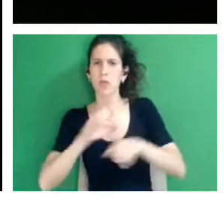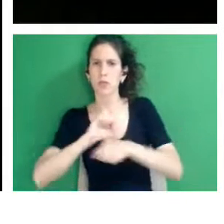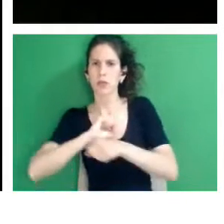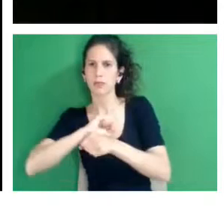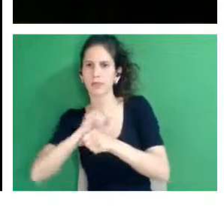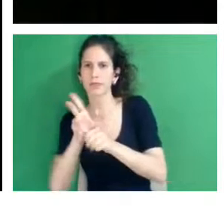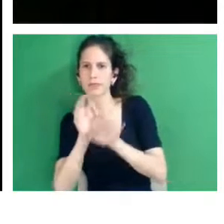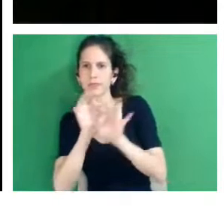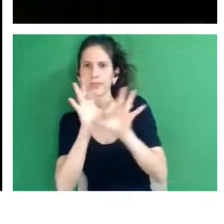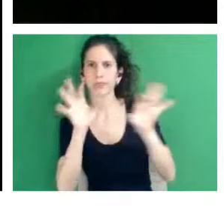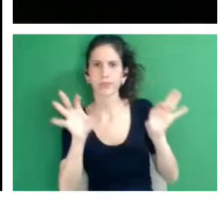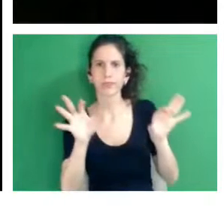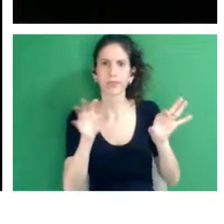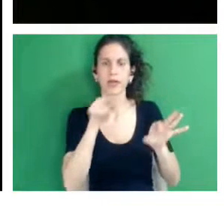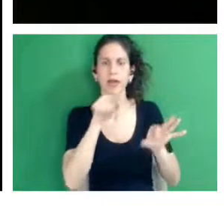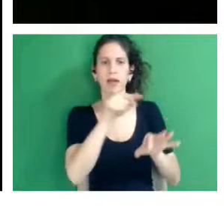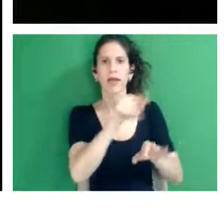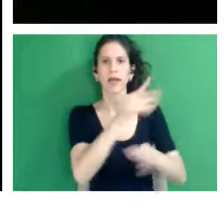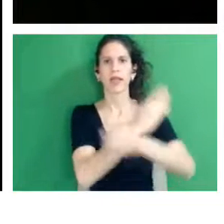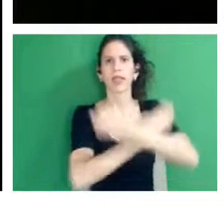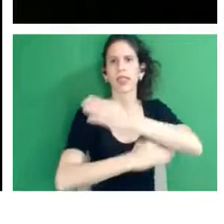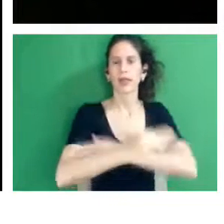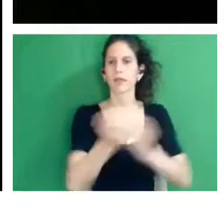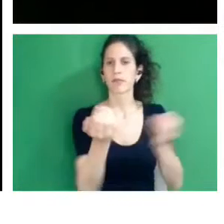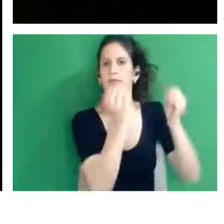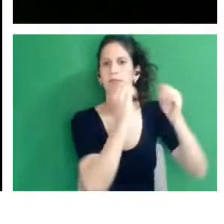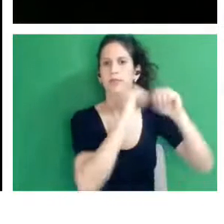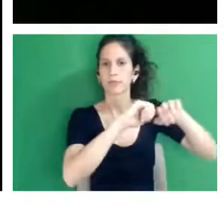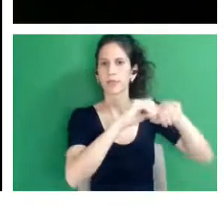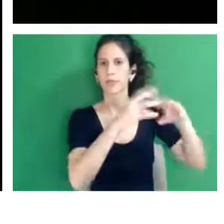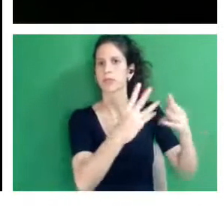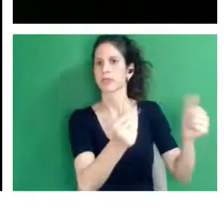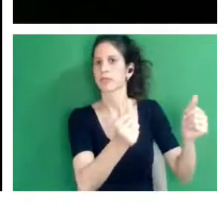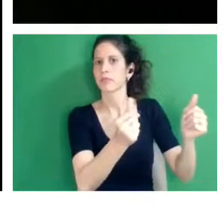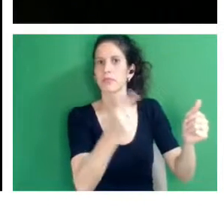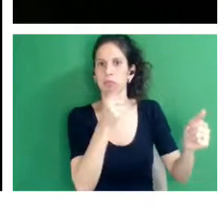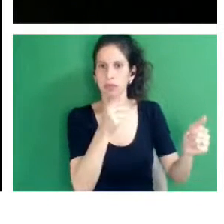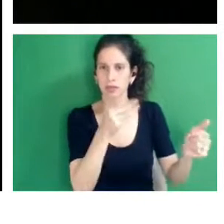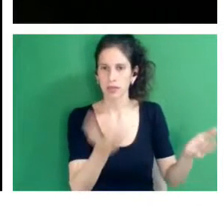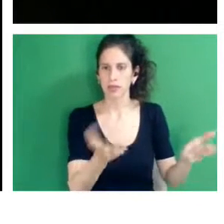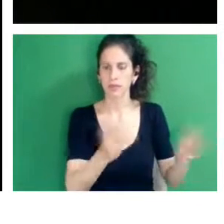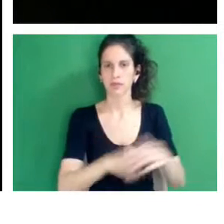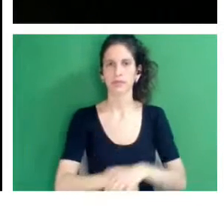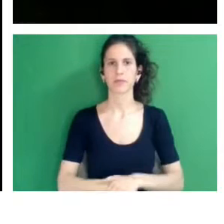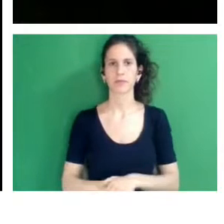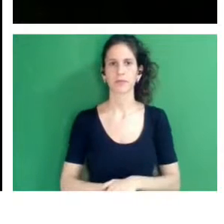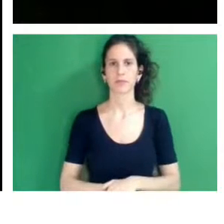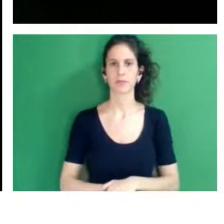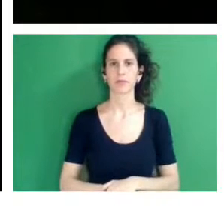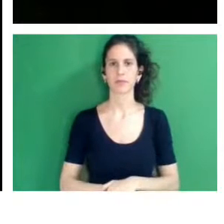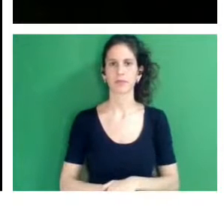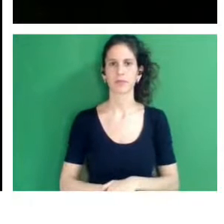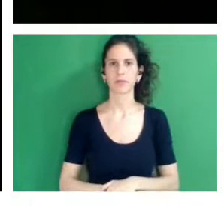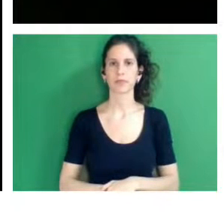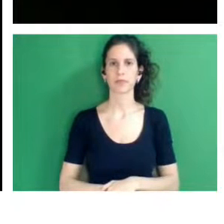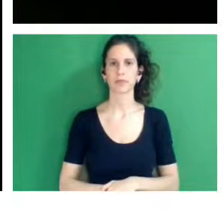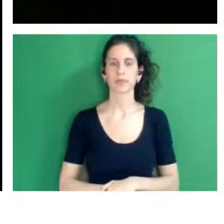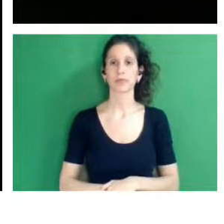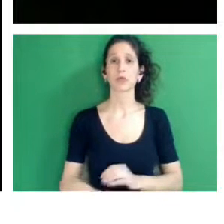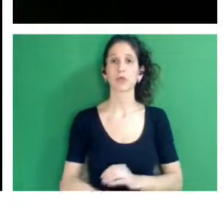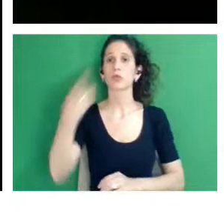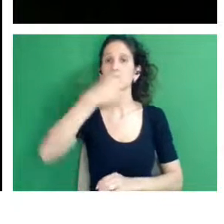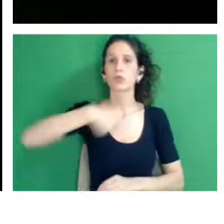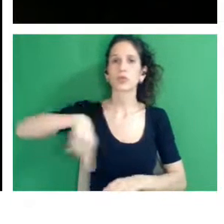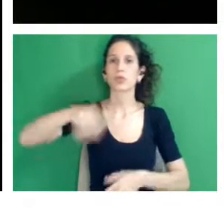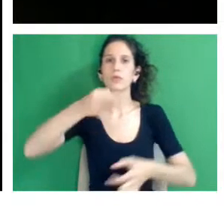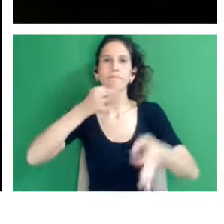Perú. Y para eso, ¿pueden pasar la segunda lámina? Sí, cómo no. Para eso vamos a conversar sobre